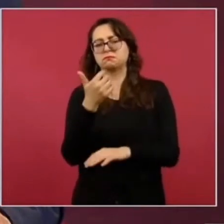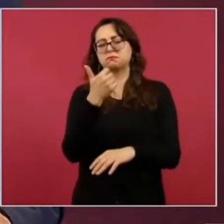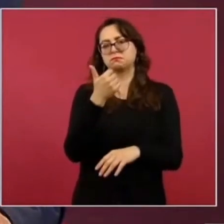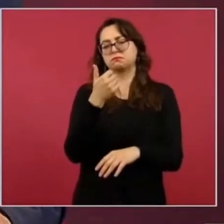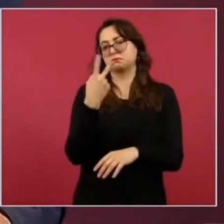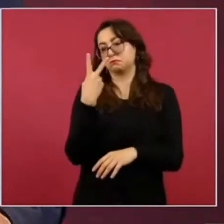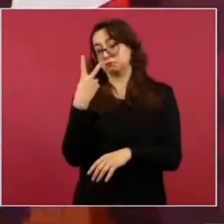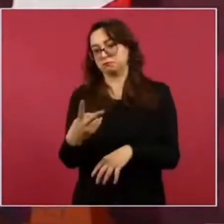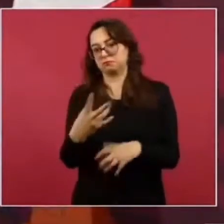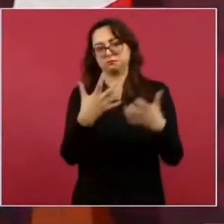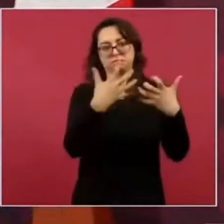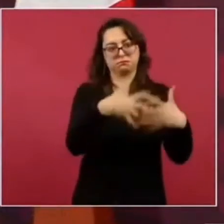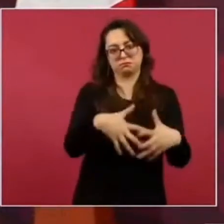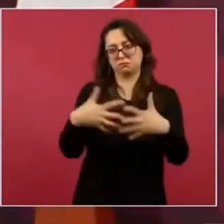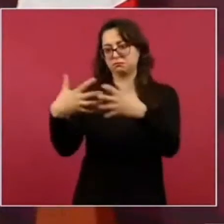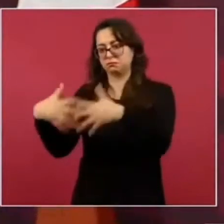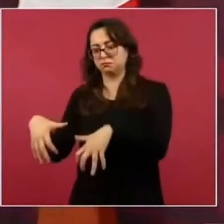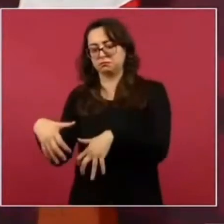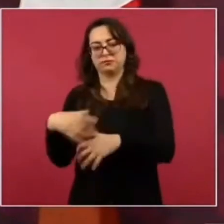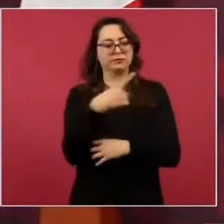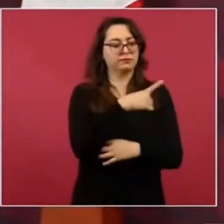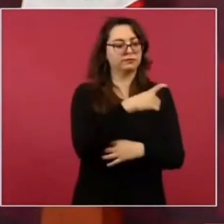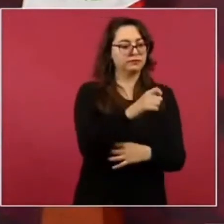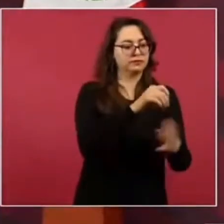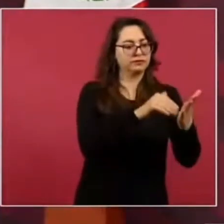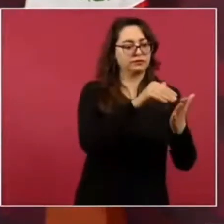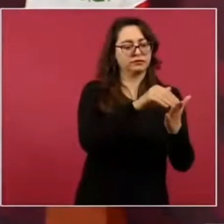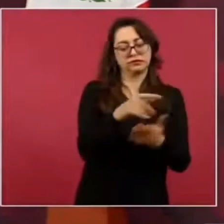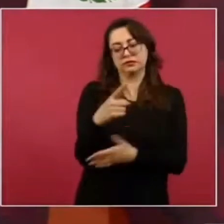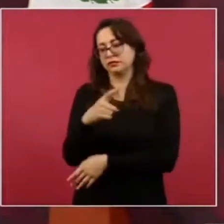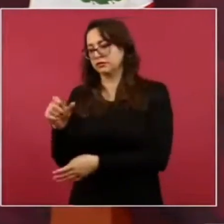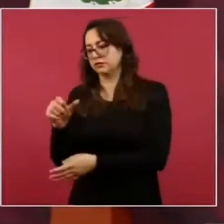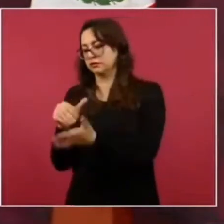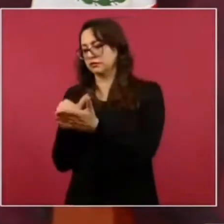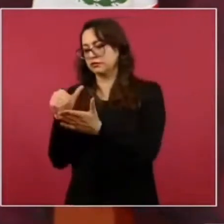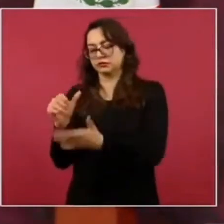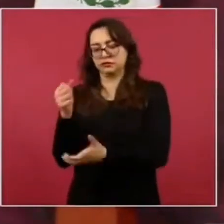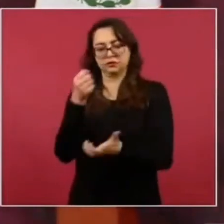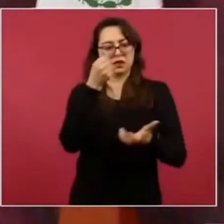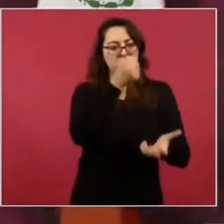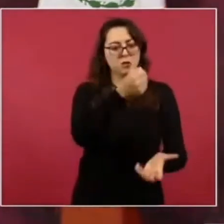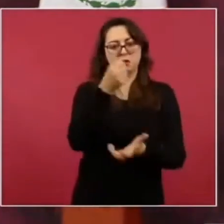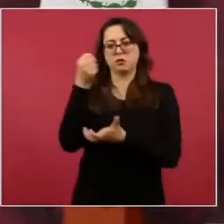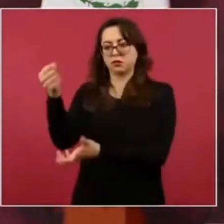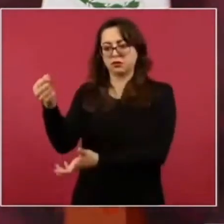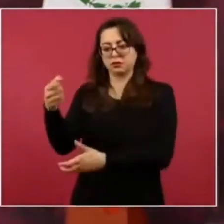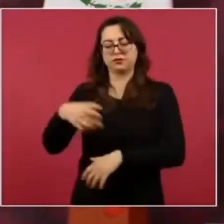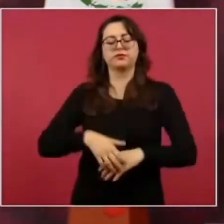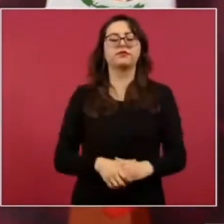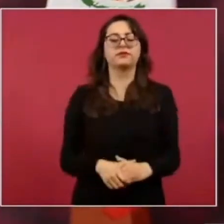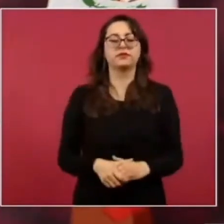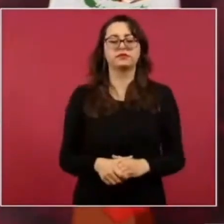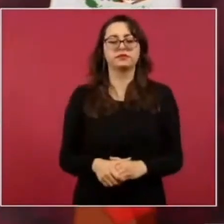de 100,000 millones de pesos cada planta.